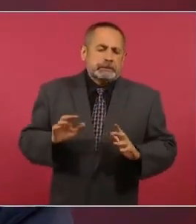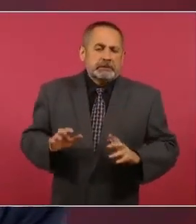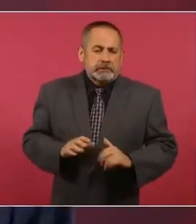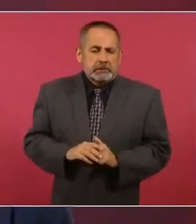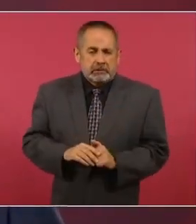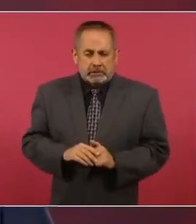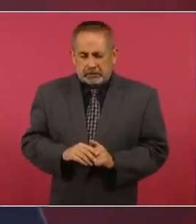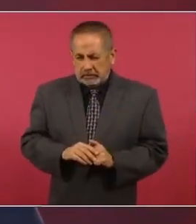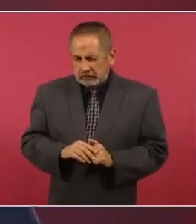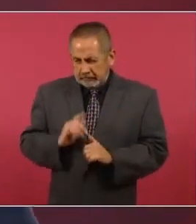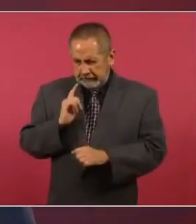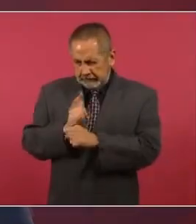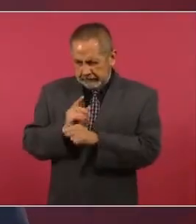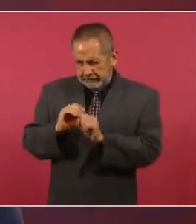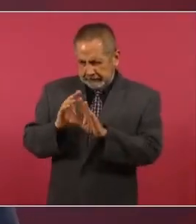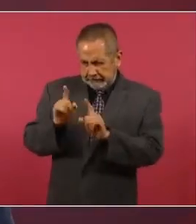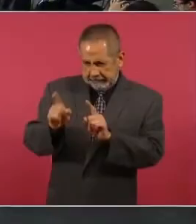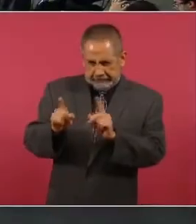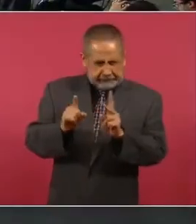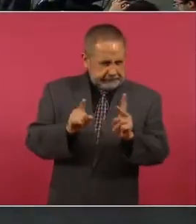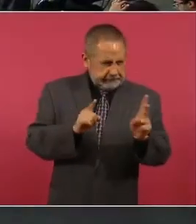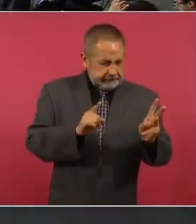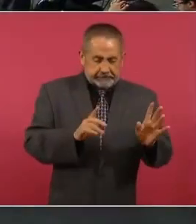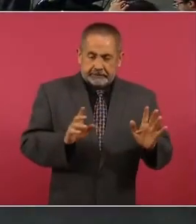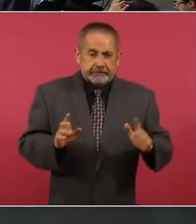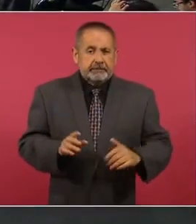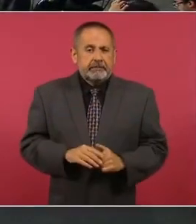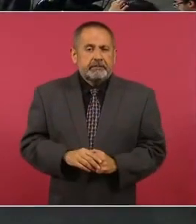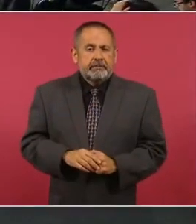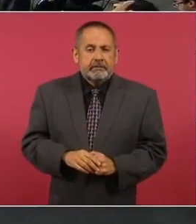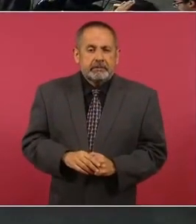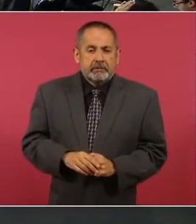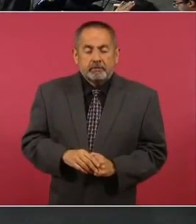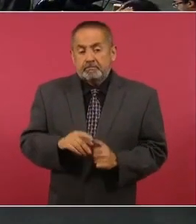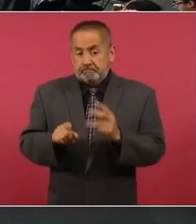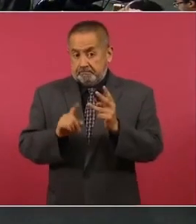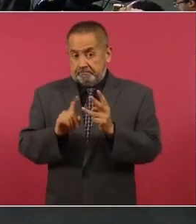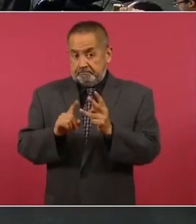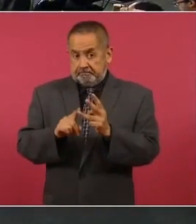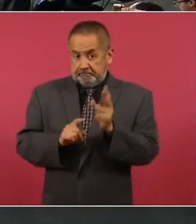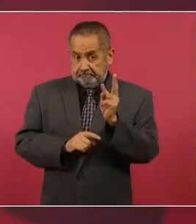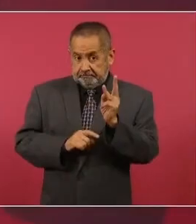que los tenemos muy claros. Y ahí viene lo tercero.